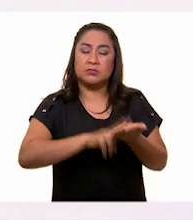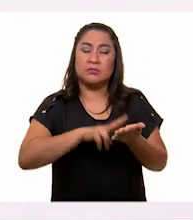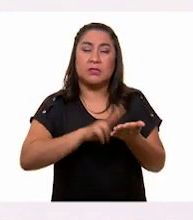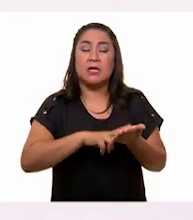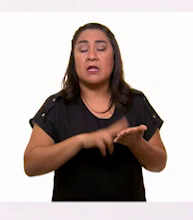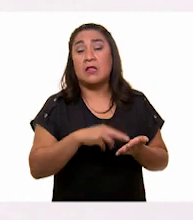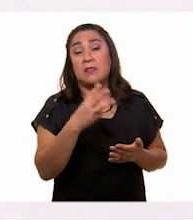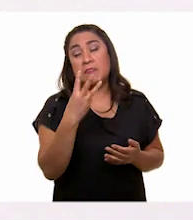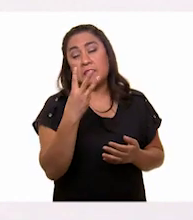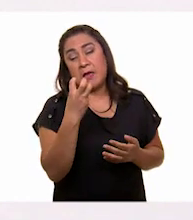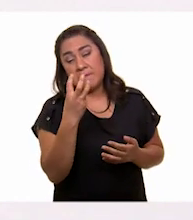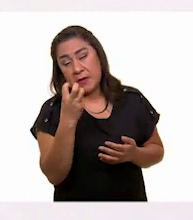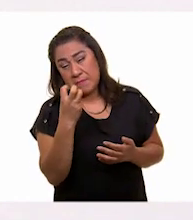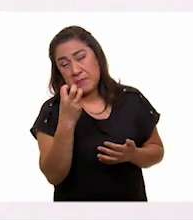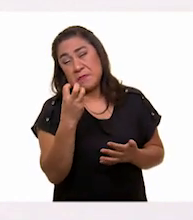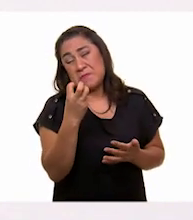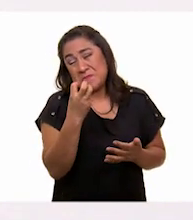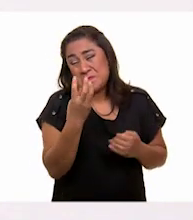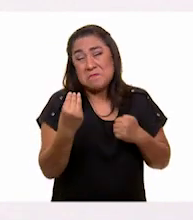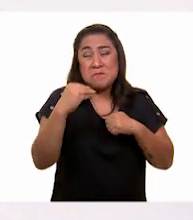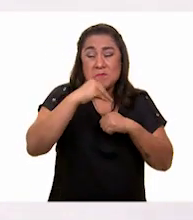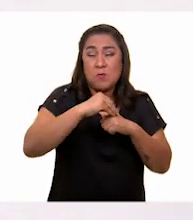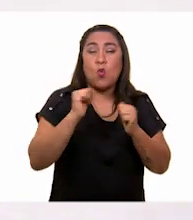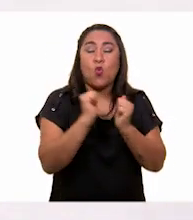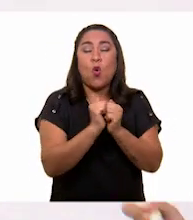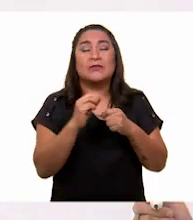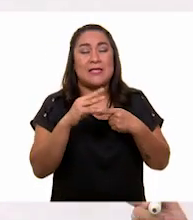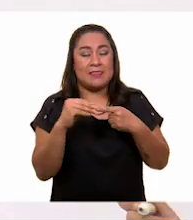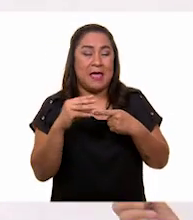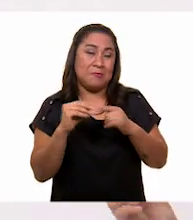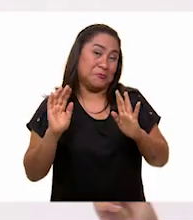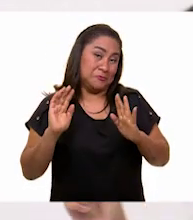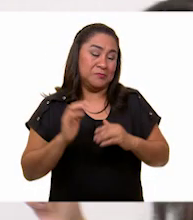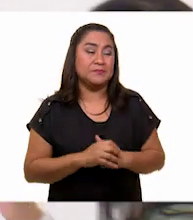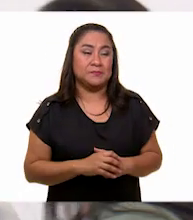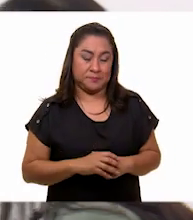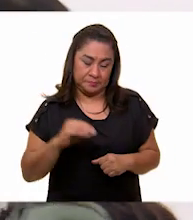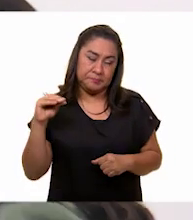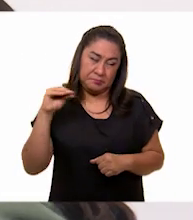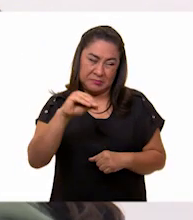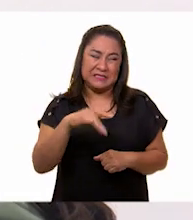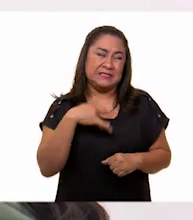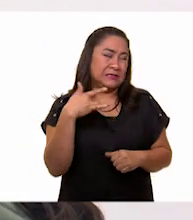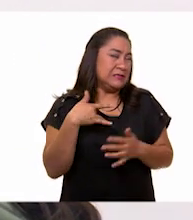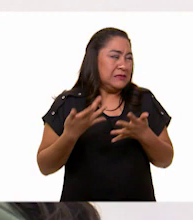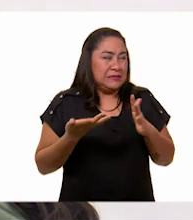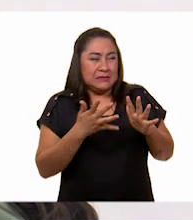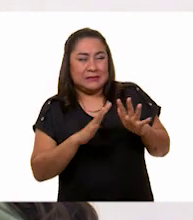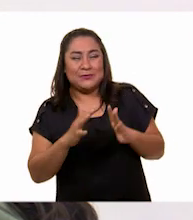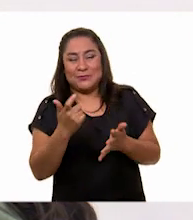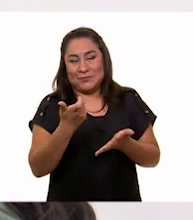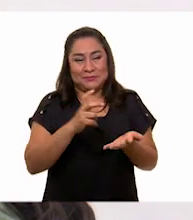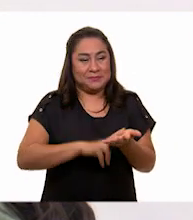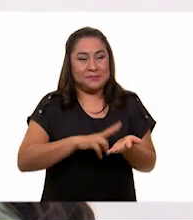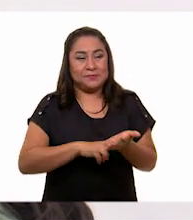3 pesos y algunos centavillos más. Registra, por favor, esa estimación, María. Sí.